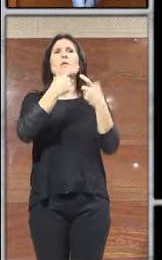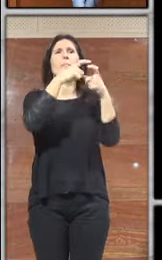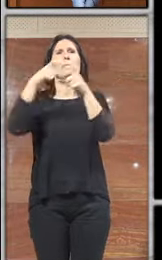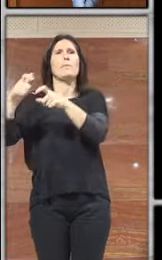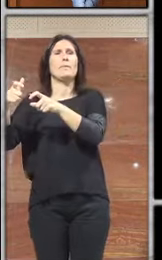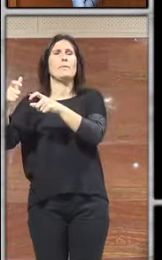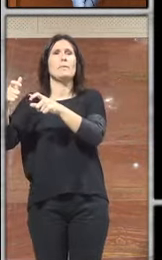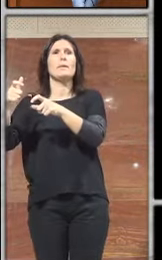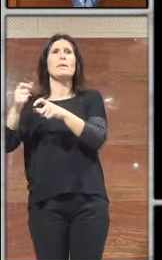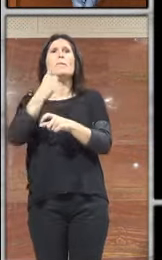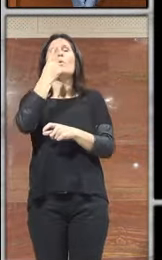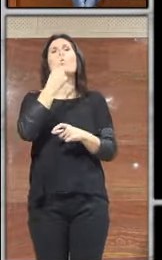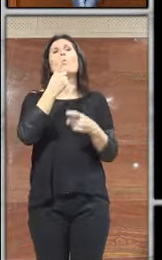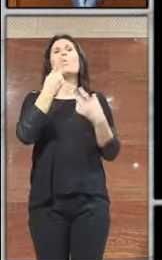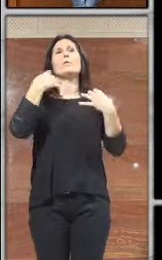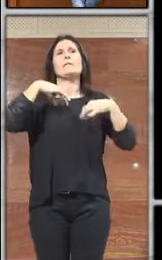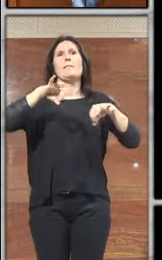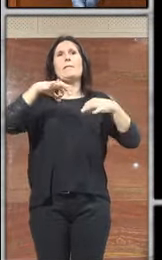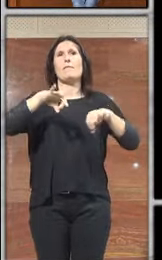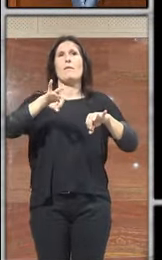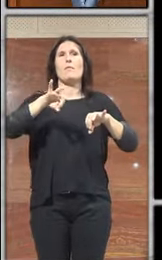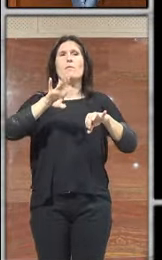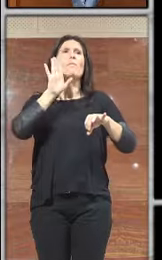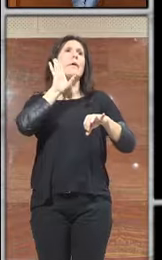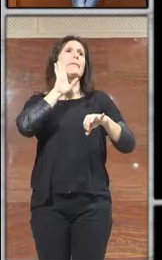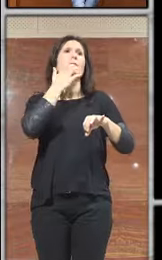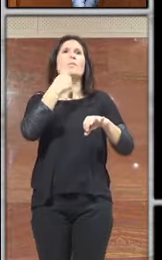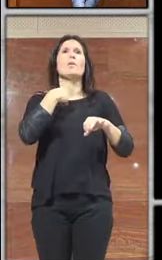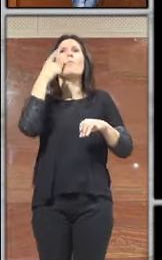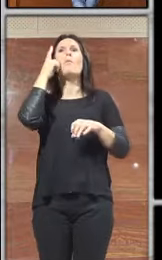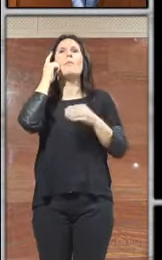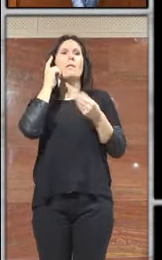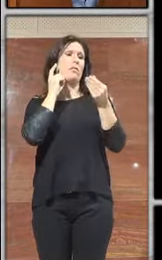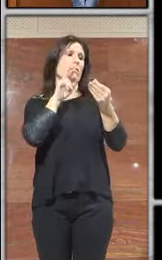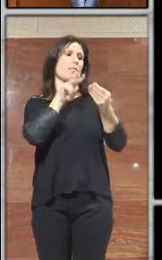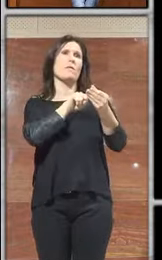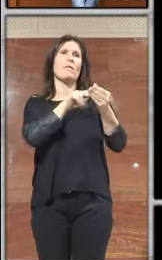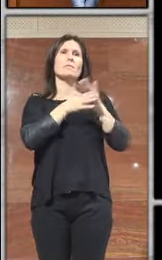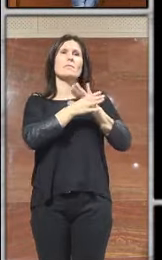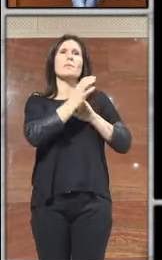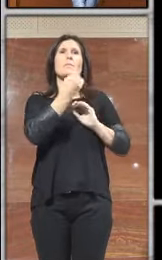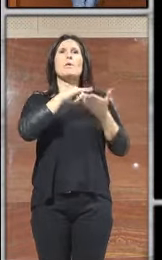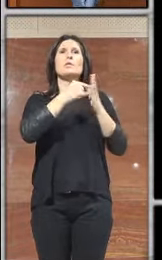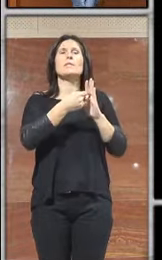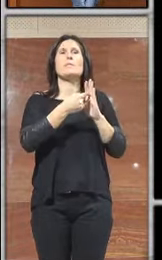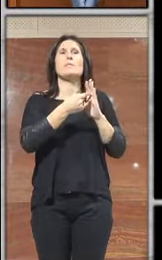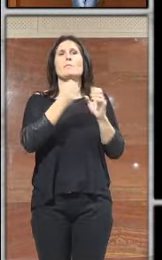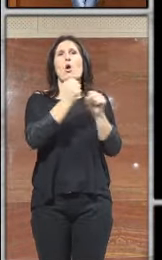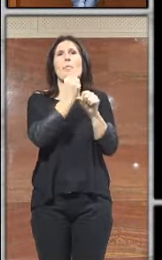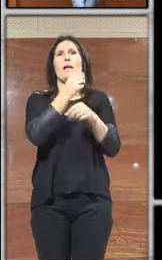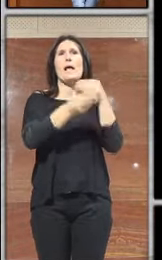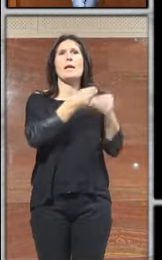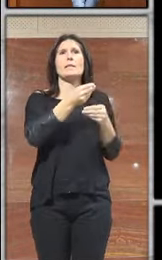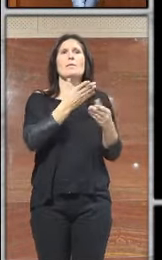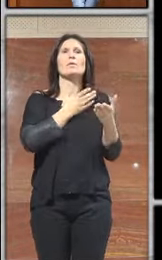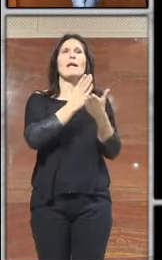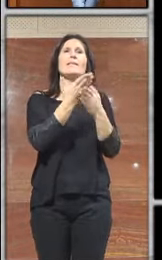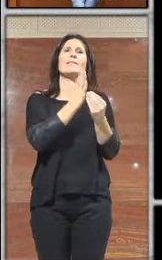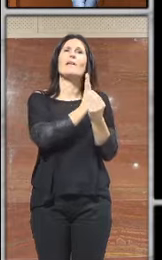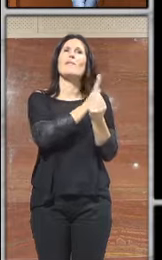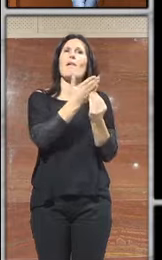un simplificador un poco, pues lo mismo, como lo que me enseña el móvil cuando entro, ¿no? Ese sistema operativo, esa interfaz que tiene conmigo,